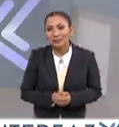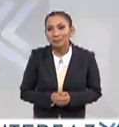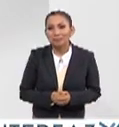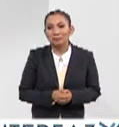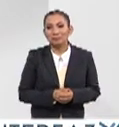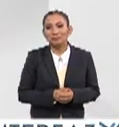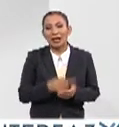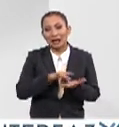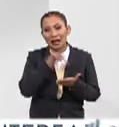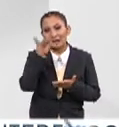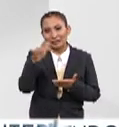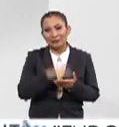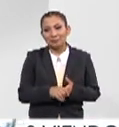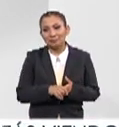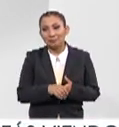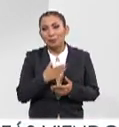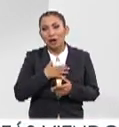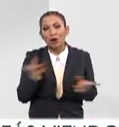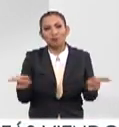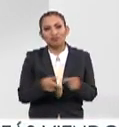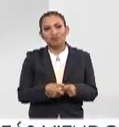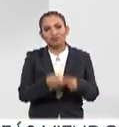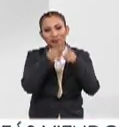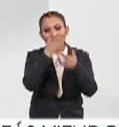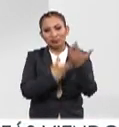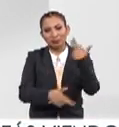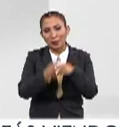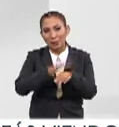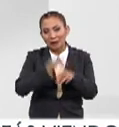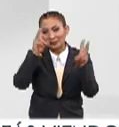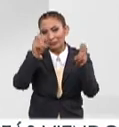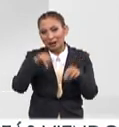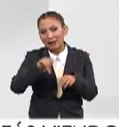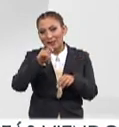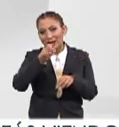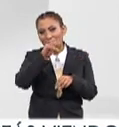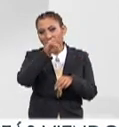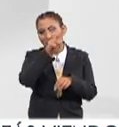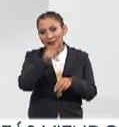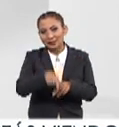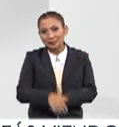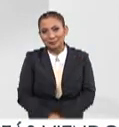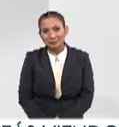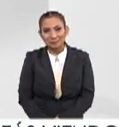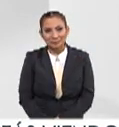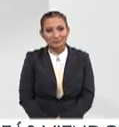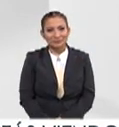lo voy a hacer. Sí. Gracias. Bueno, gracias, vamos a hacer una breve pausa. Regresamos con más temas en Interfaz.